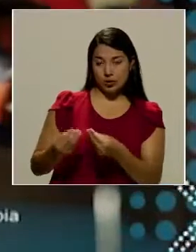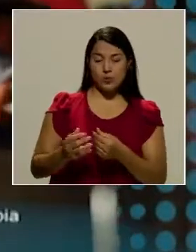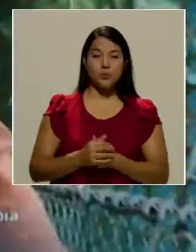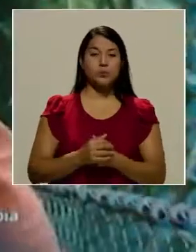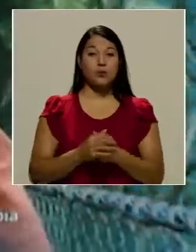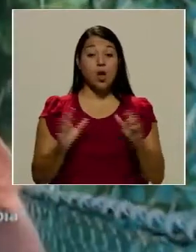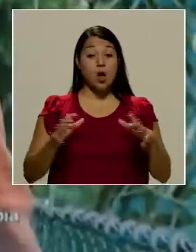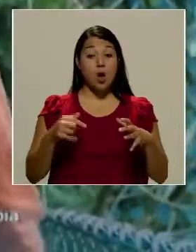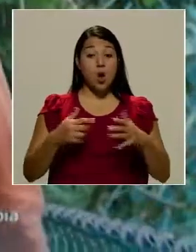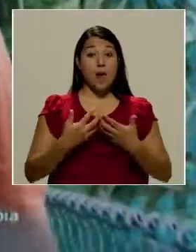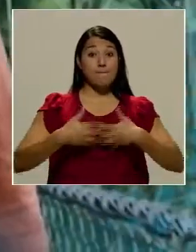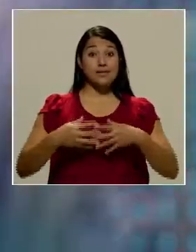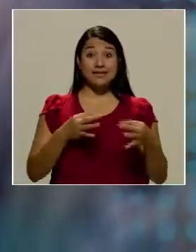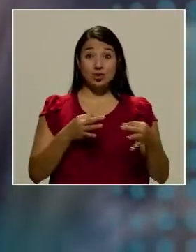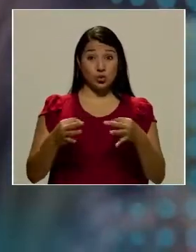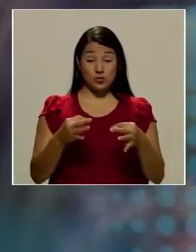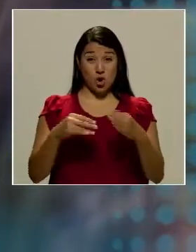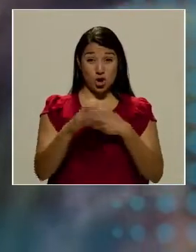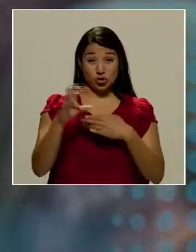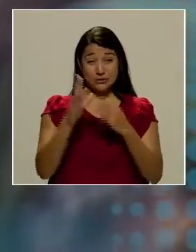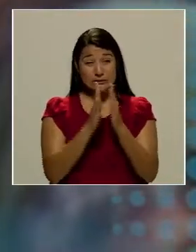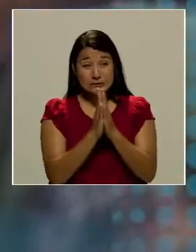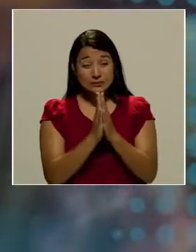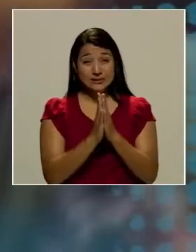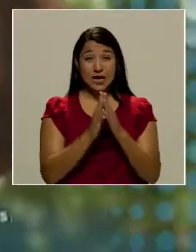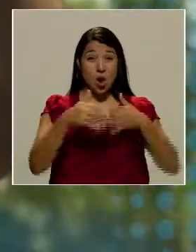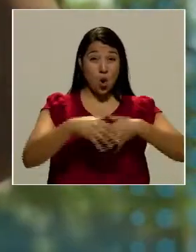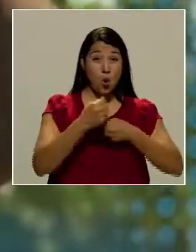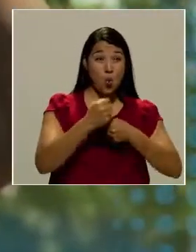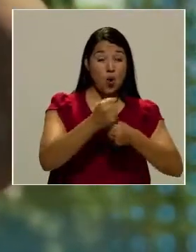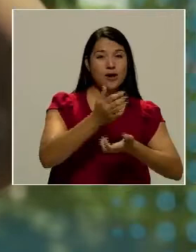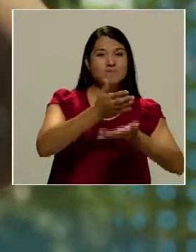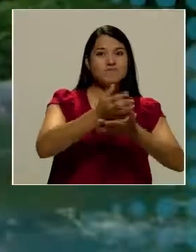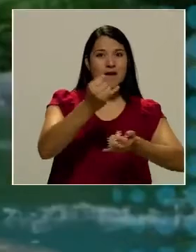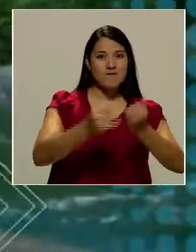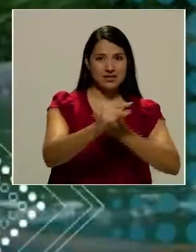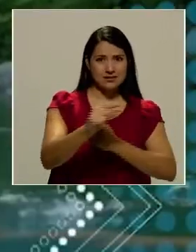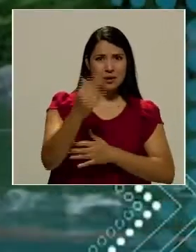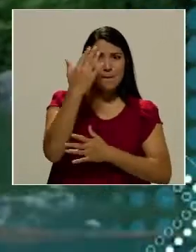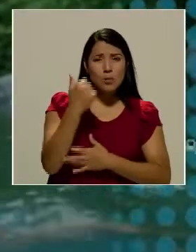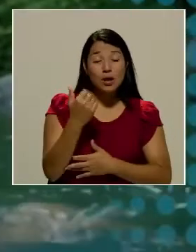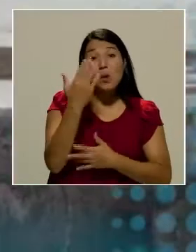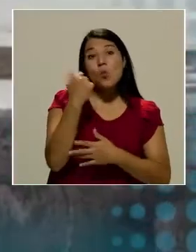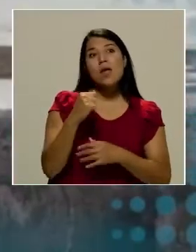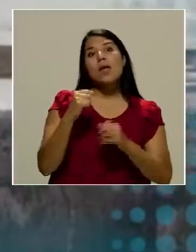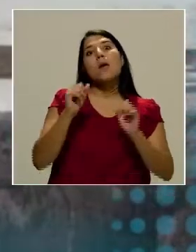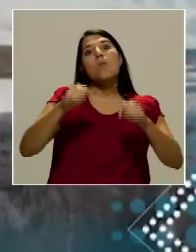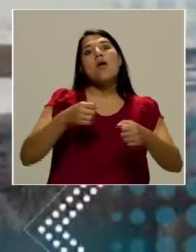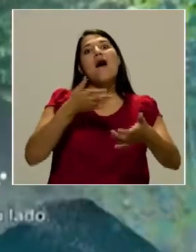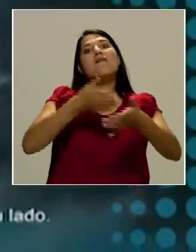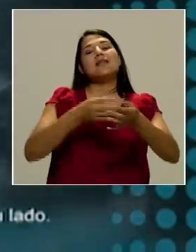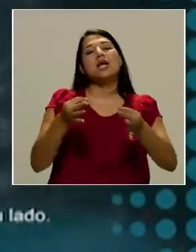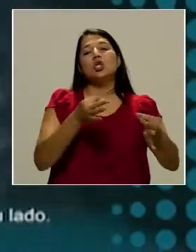Las cámaras de turismo del país piden deponer los movimientos de huelga, pues esto podría entorpecer las salidas del turismo local este fin